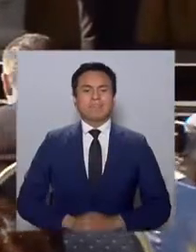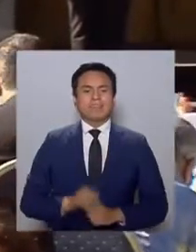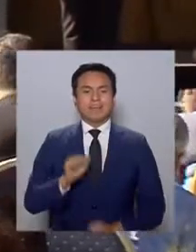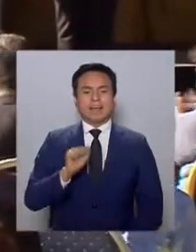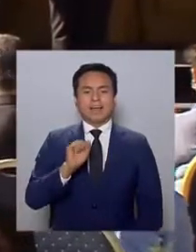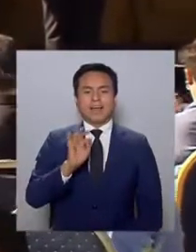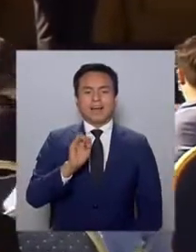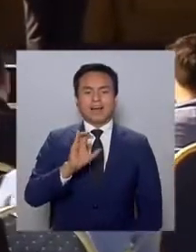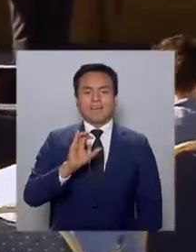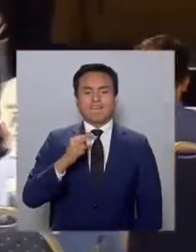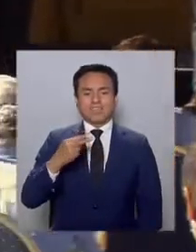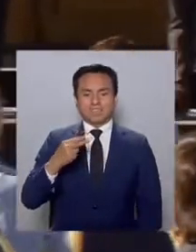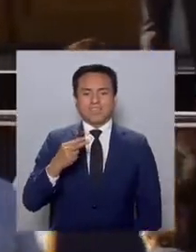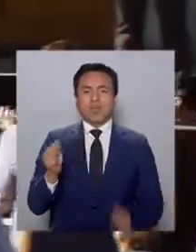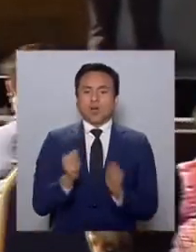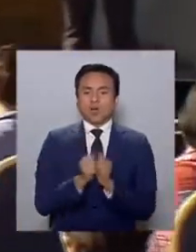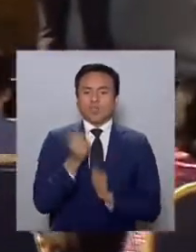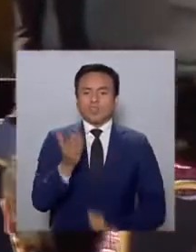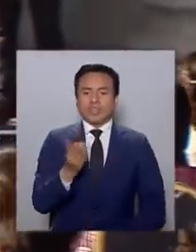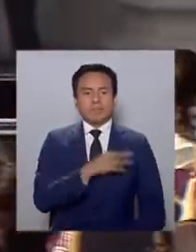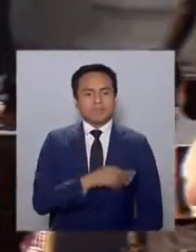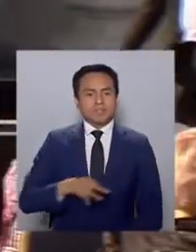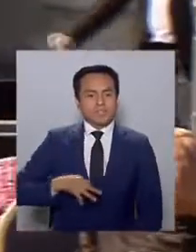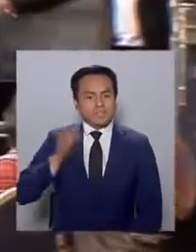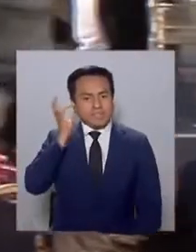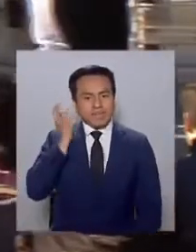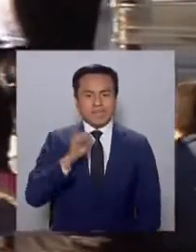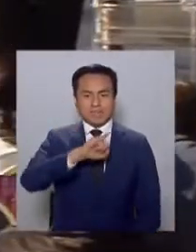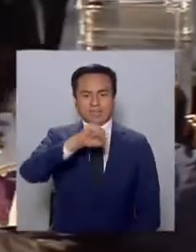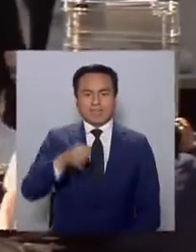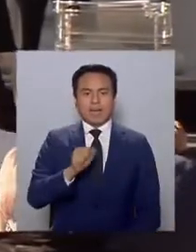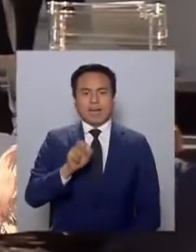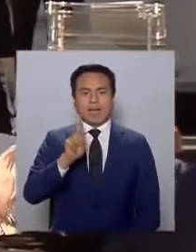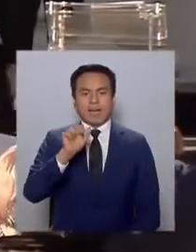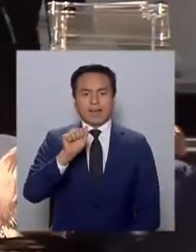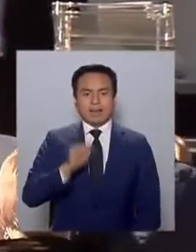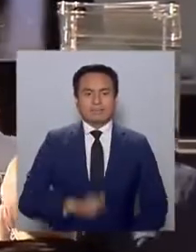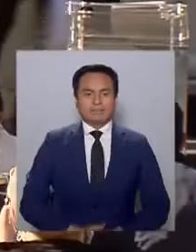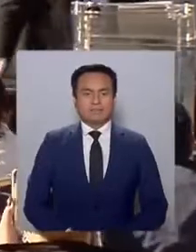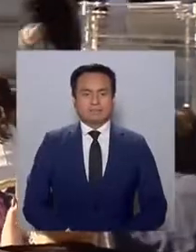AFIC. Estamos con usted, ministra Jara.